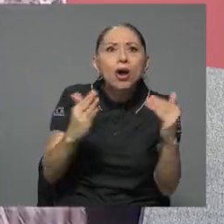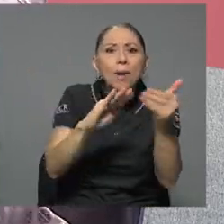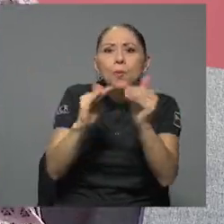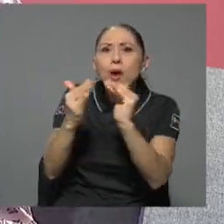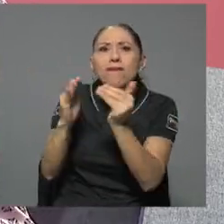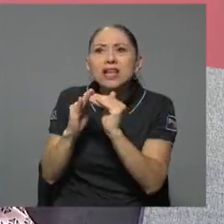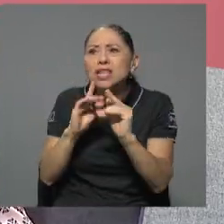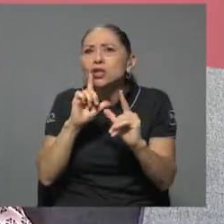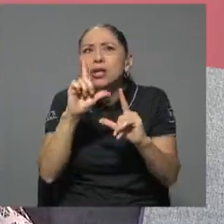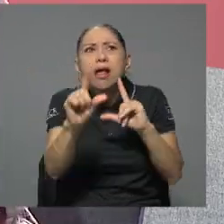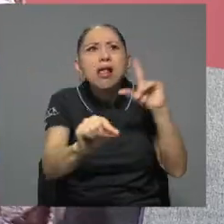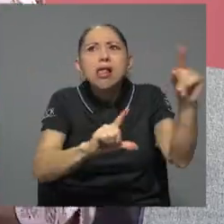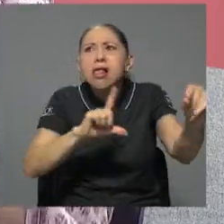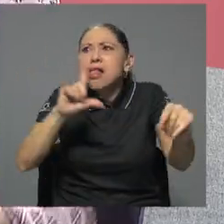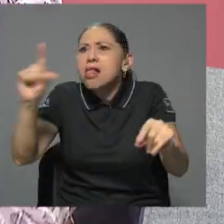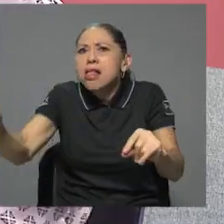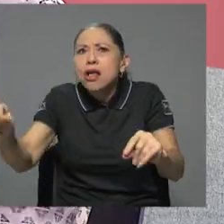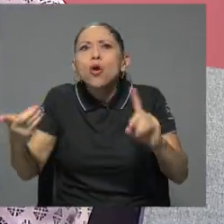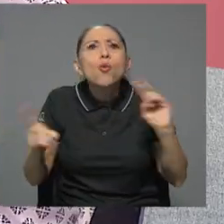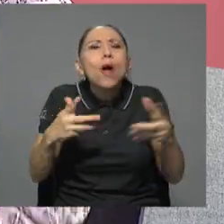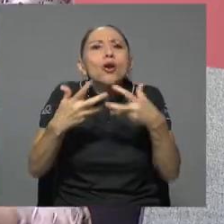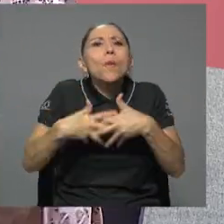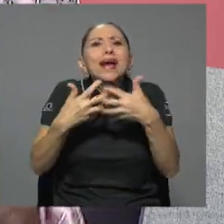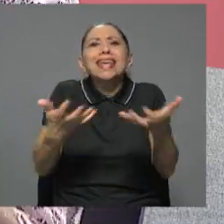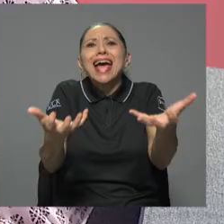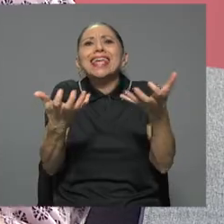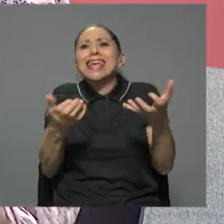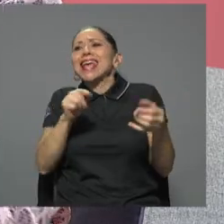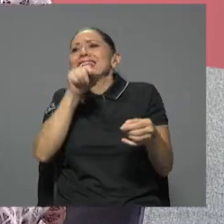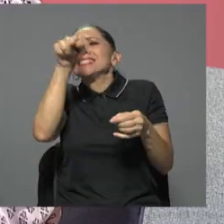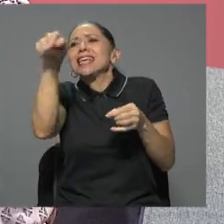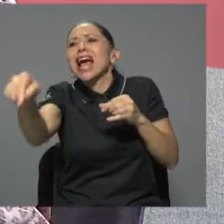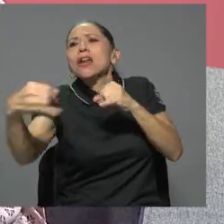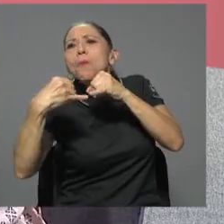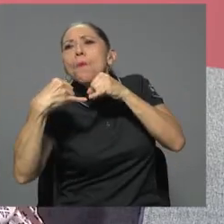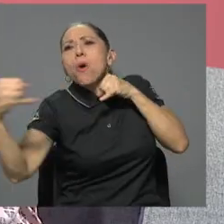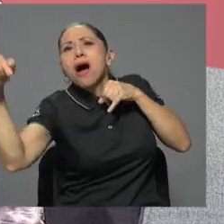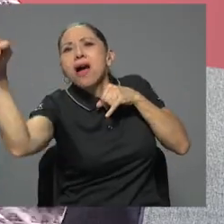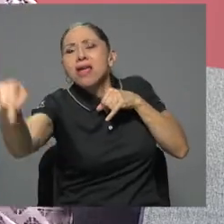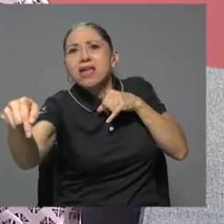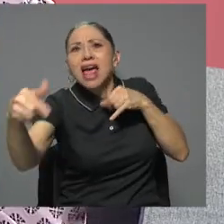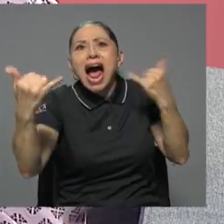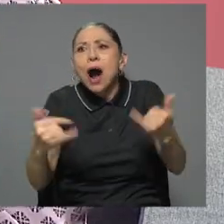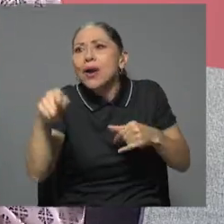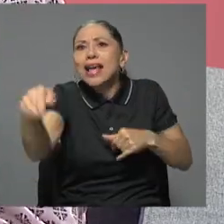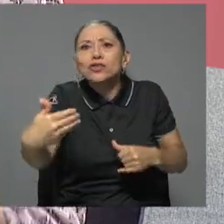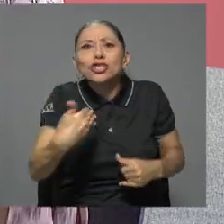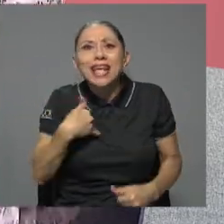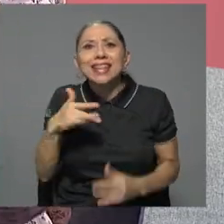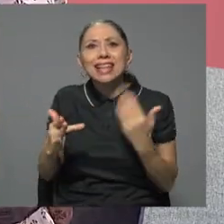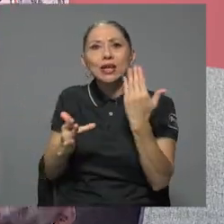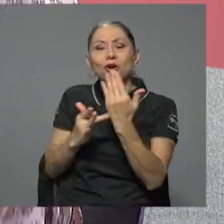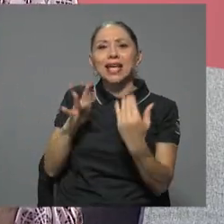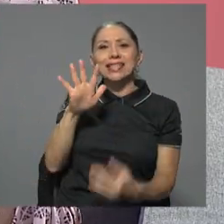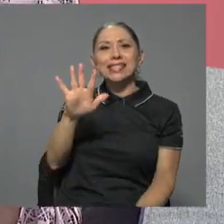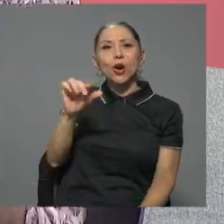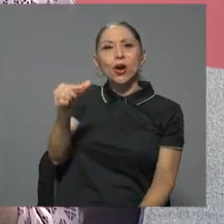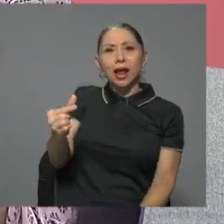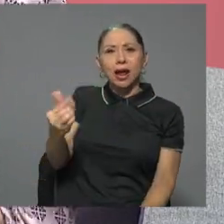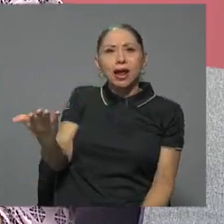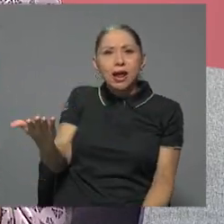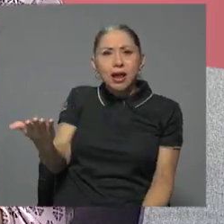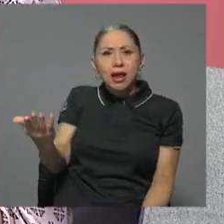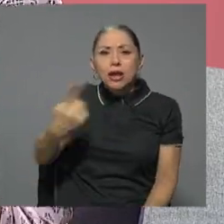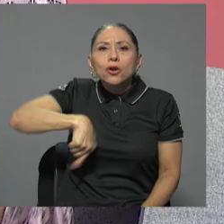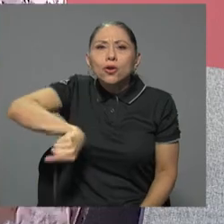habitantes que compañía va a querer llegar a un pueblo 150 habitantes tiene tecnología 5g lauro entonces lo que nosotros tenemos